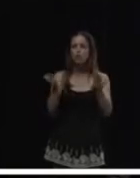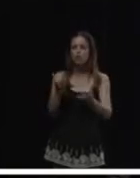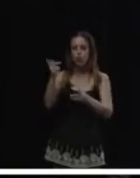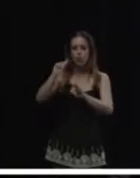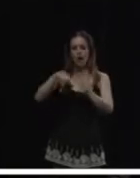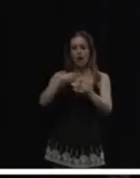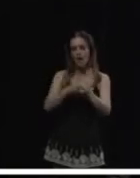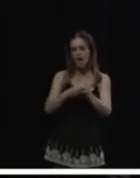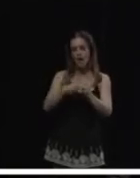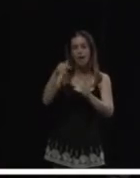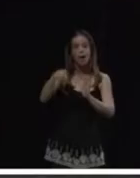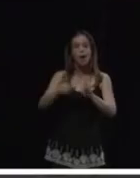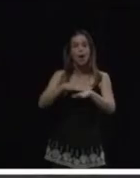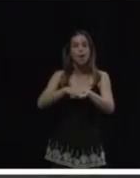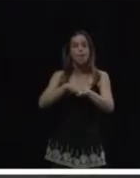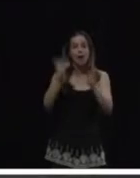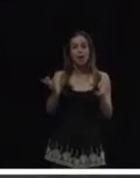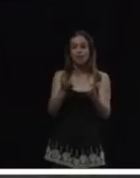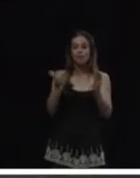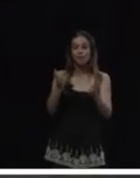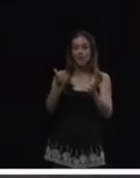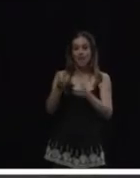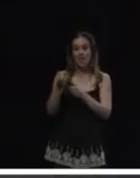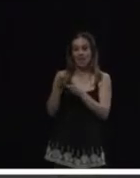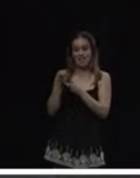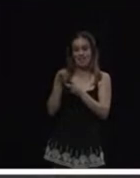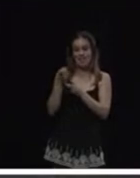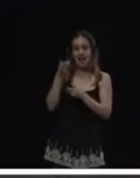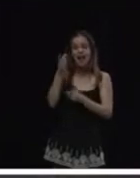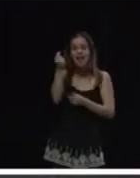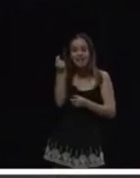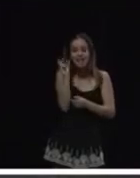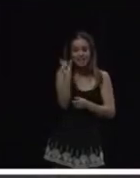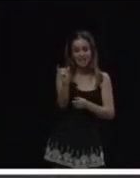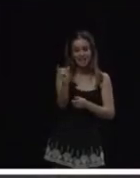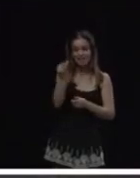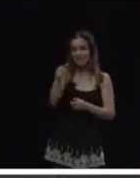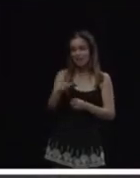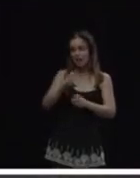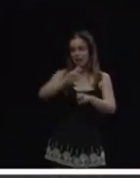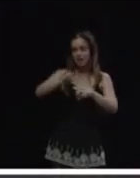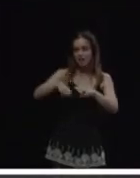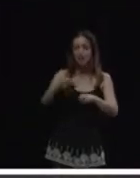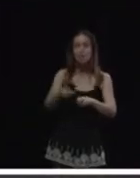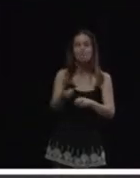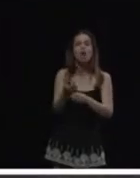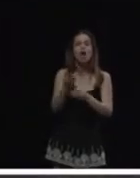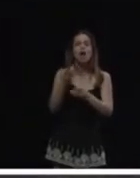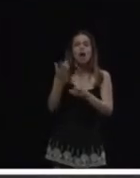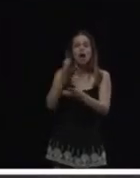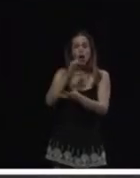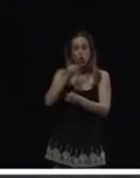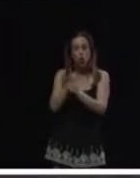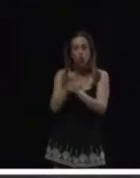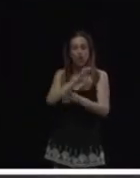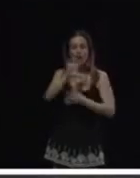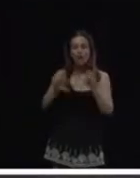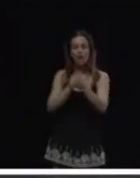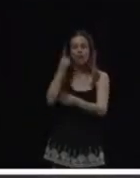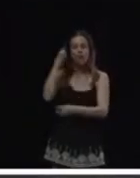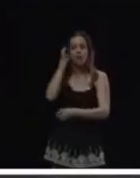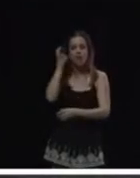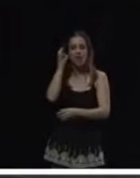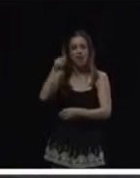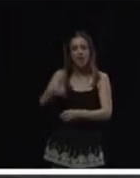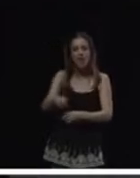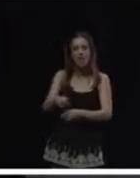renta agraria y el subsidio agrario. Vicepresidenta en el Pacto de Estado contra la Violencia de Género. Ha trabajado mucho por los derechos